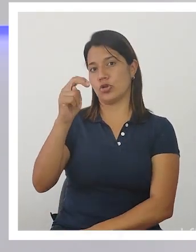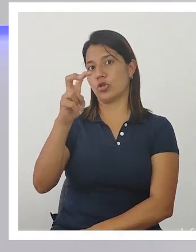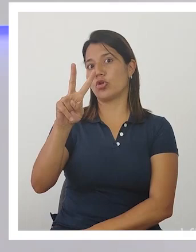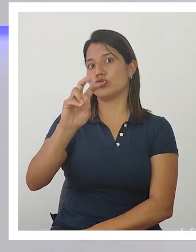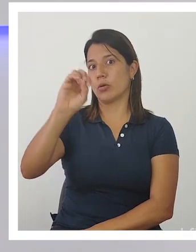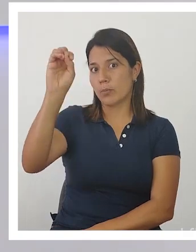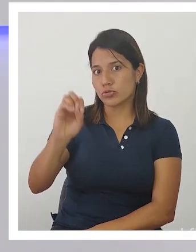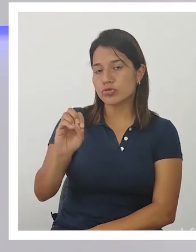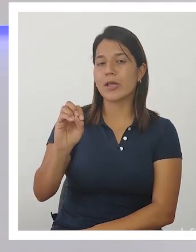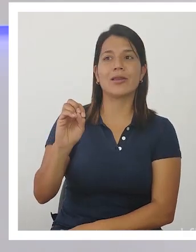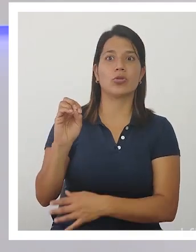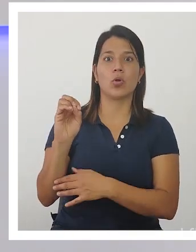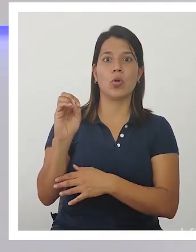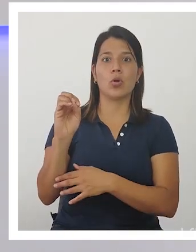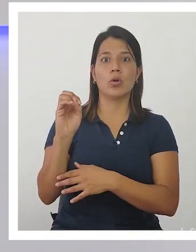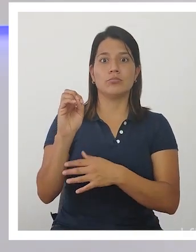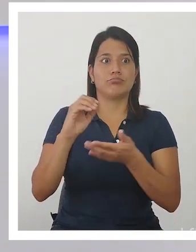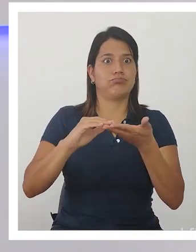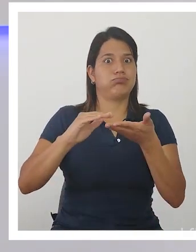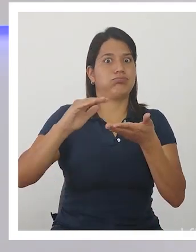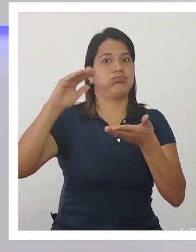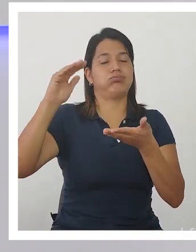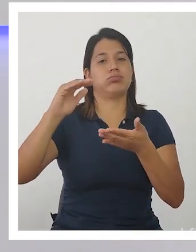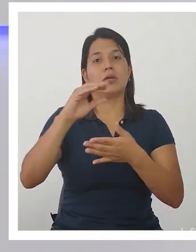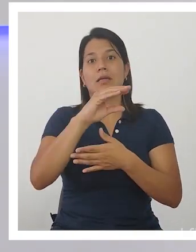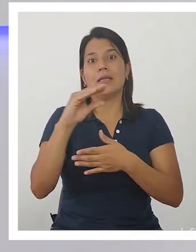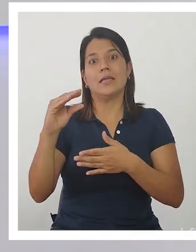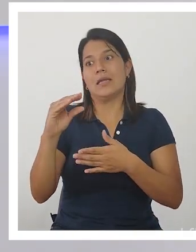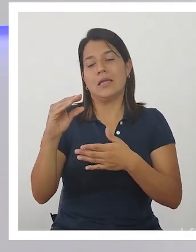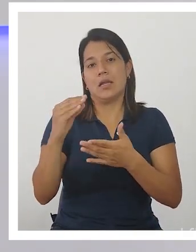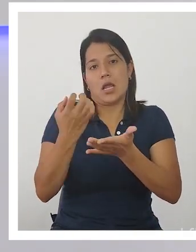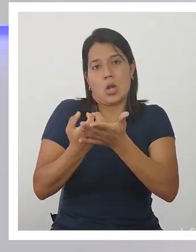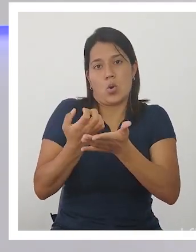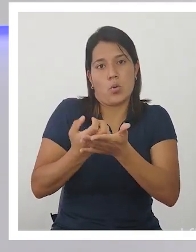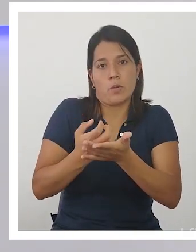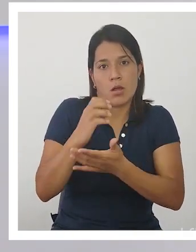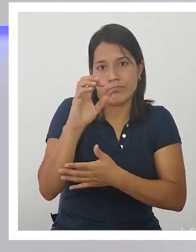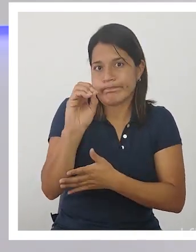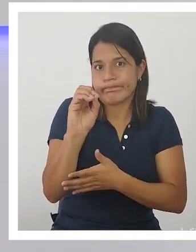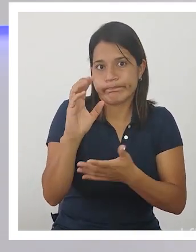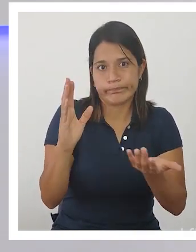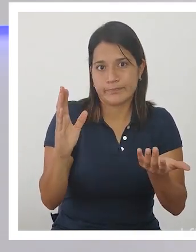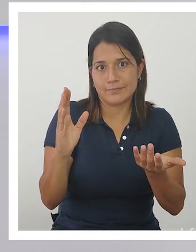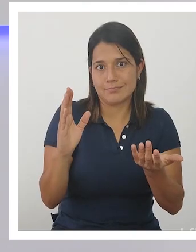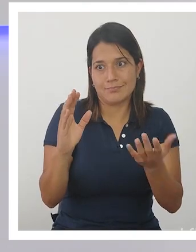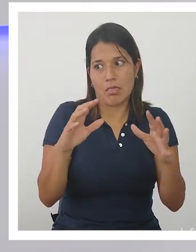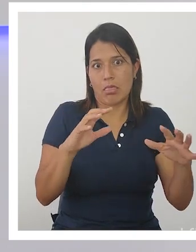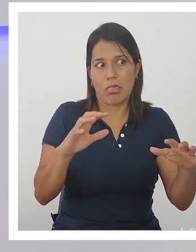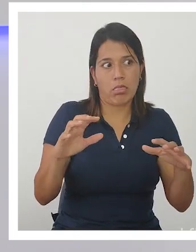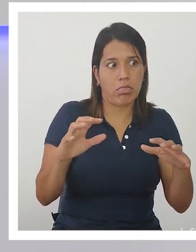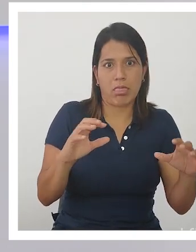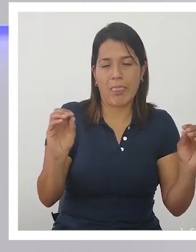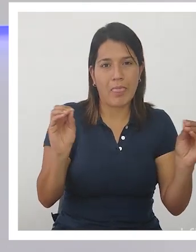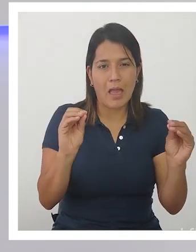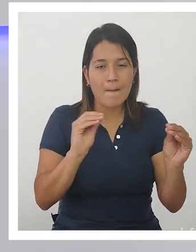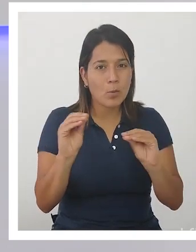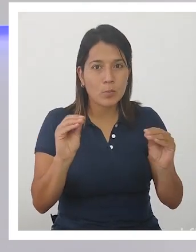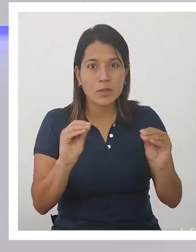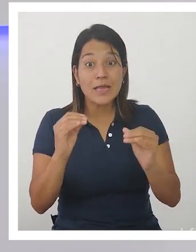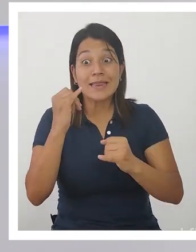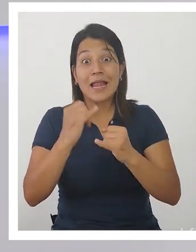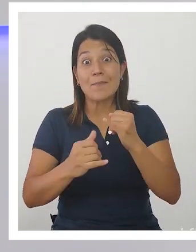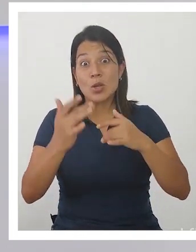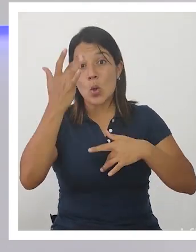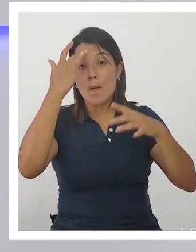la economía fue cero o en números negativos. Salimos de pandemia con números